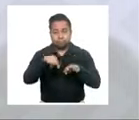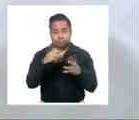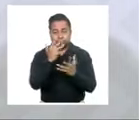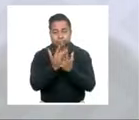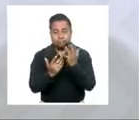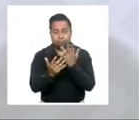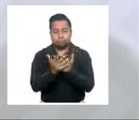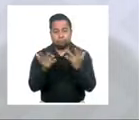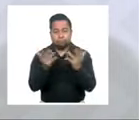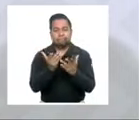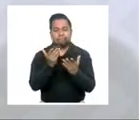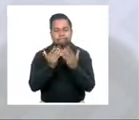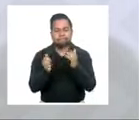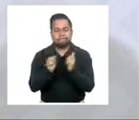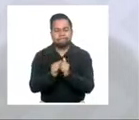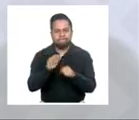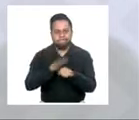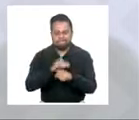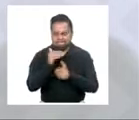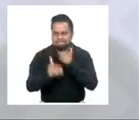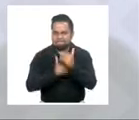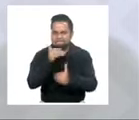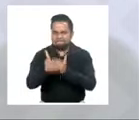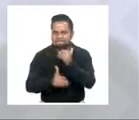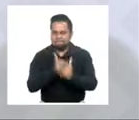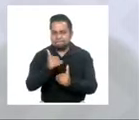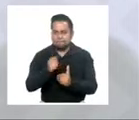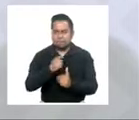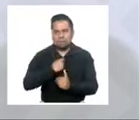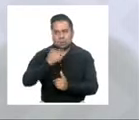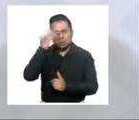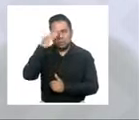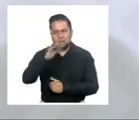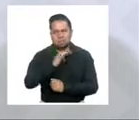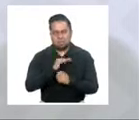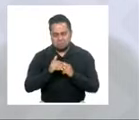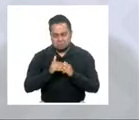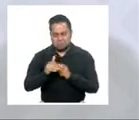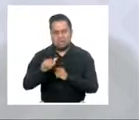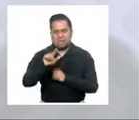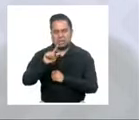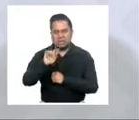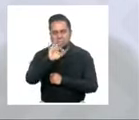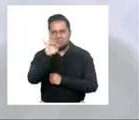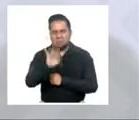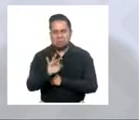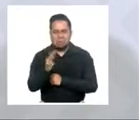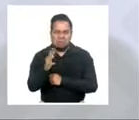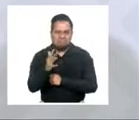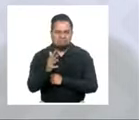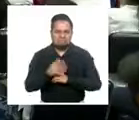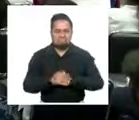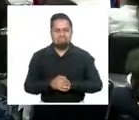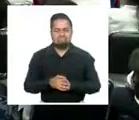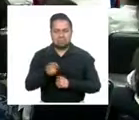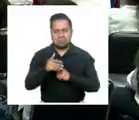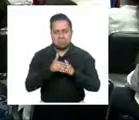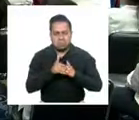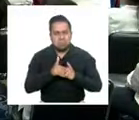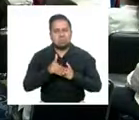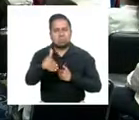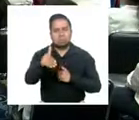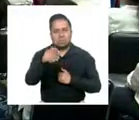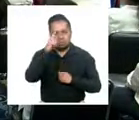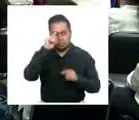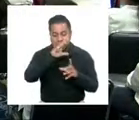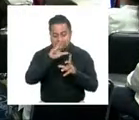haciendo ahora con mayor avance. Tengo entendido que llevan el 70% ya del avance en